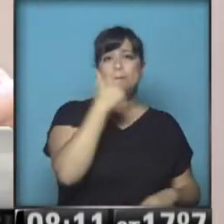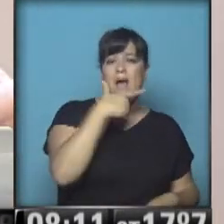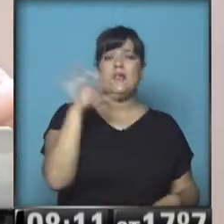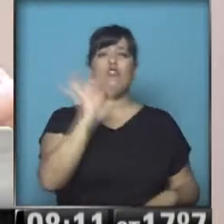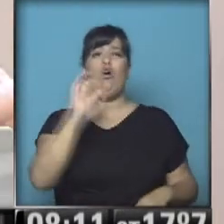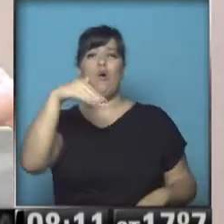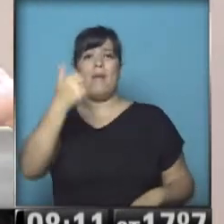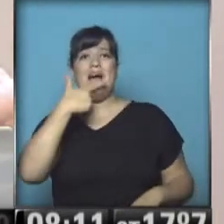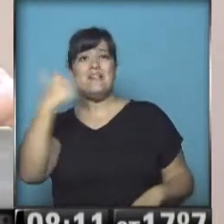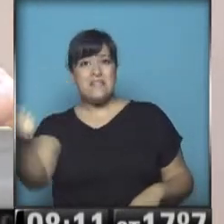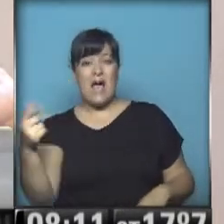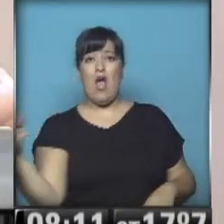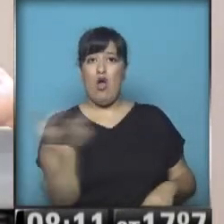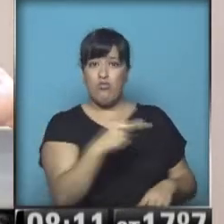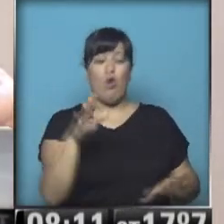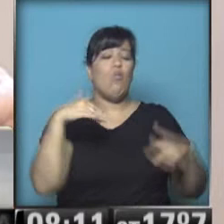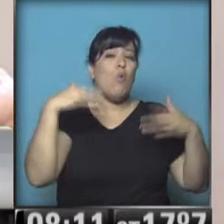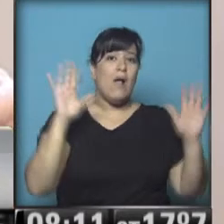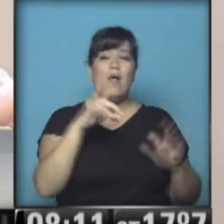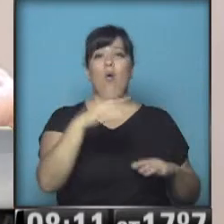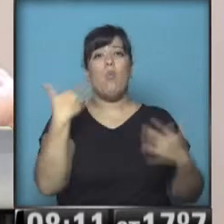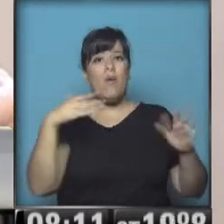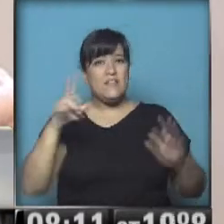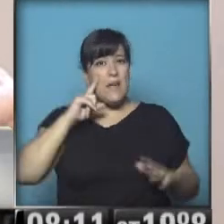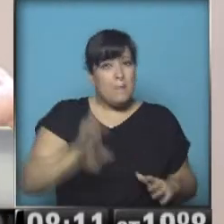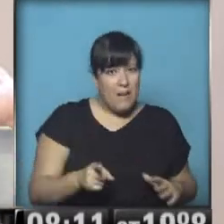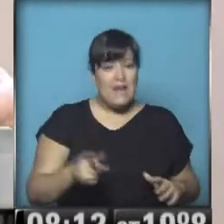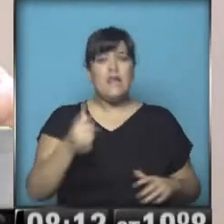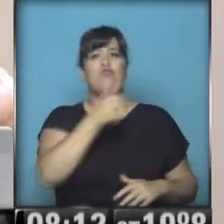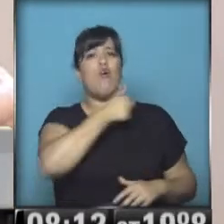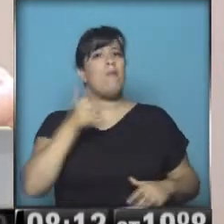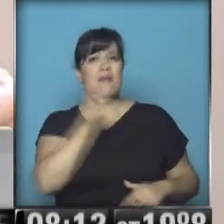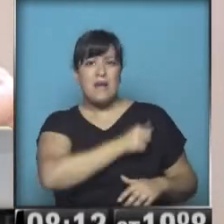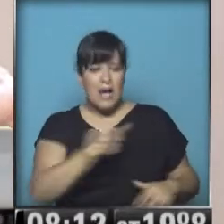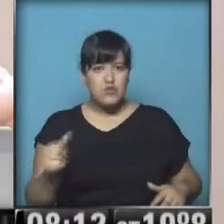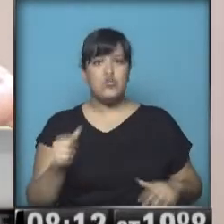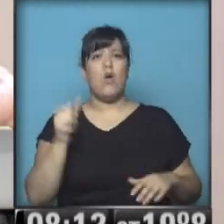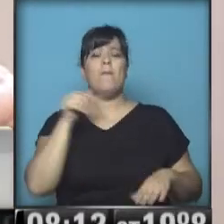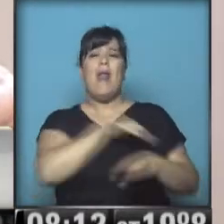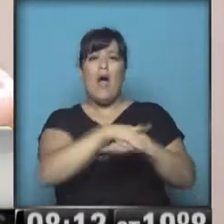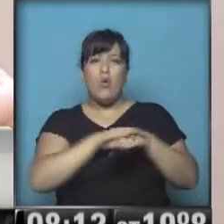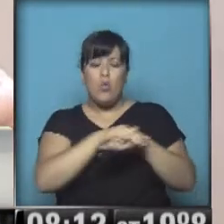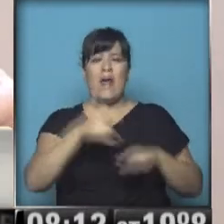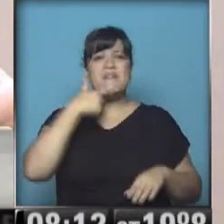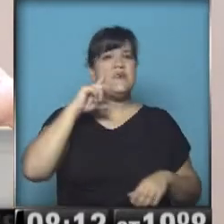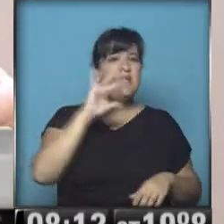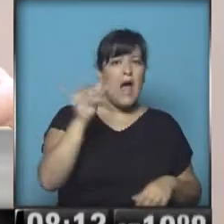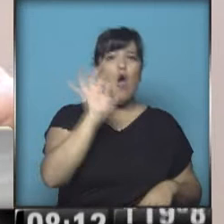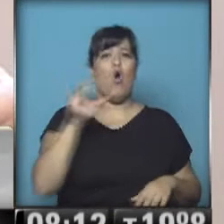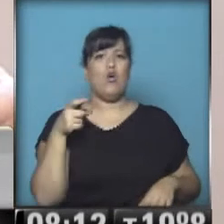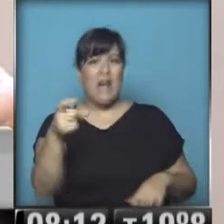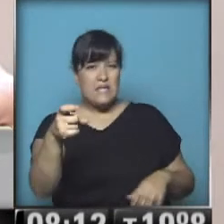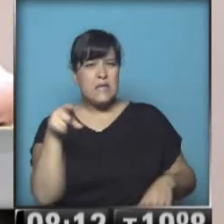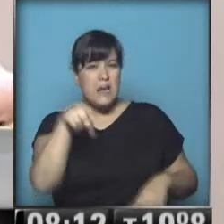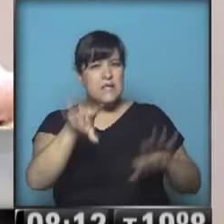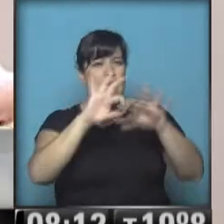corren peligro los aquellos que requieran de medicación para curar el sida o alcanzan yo es una frase